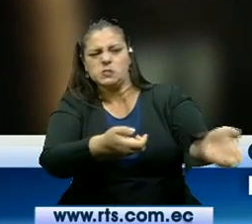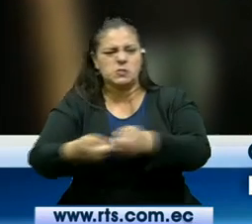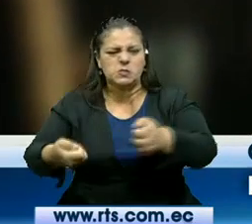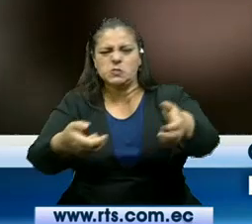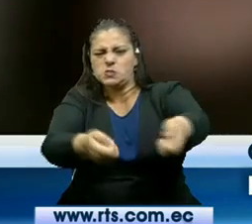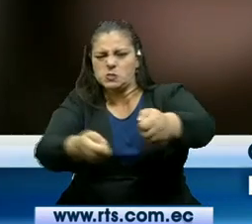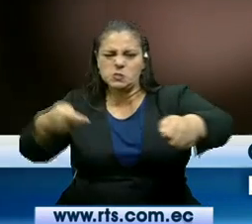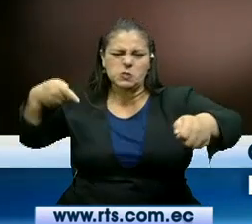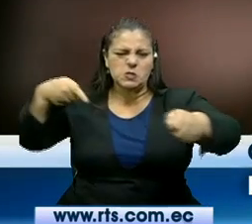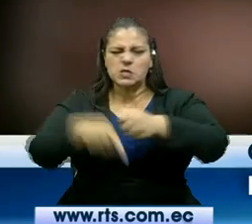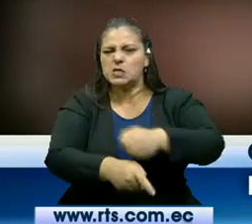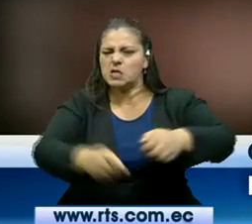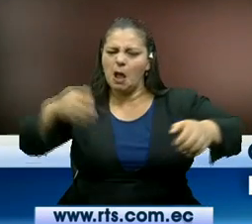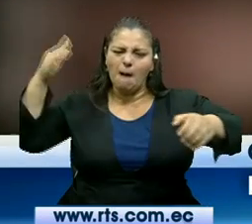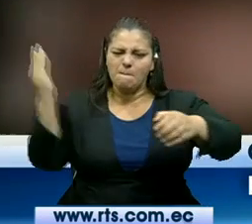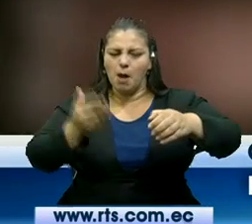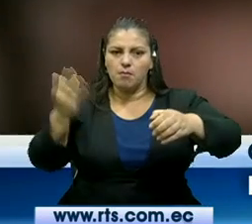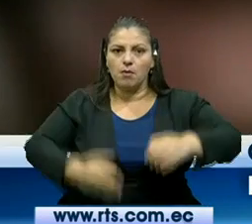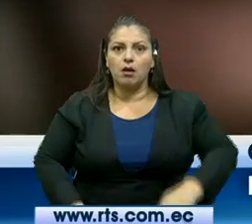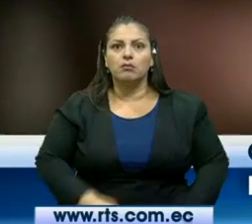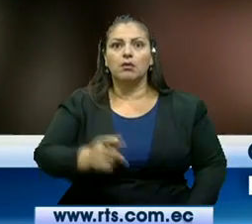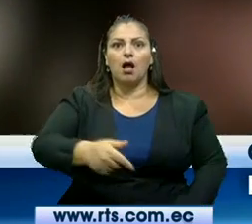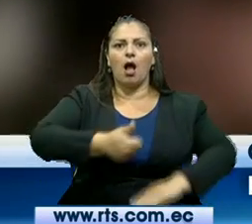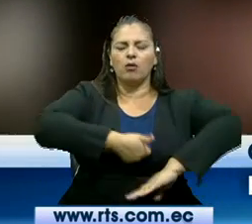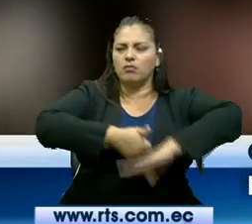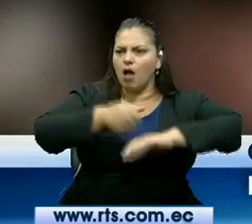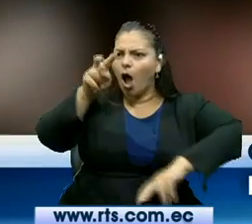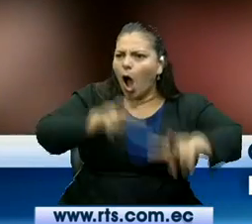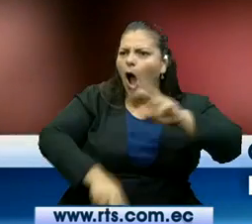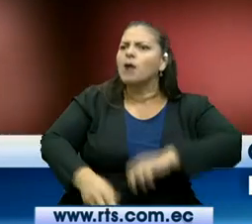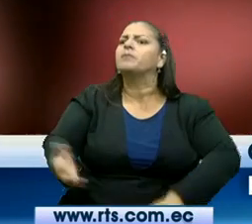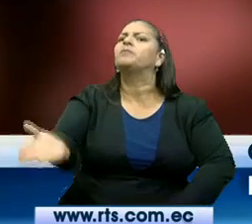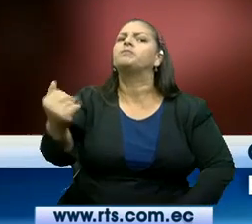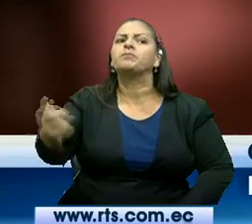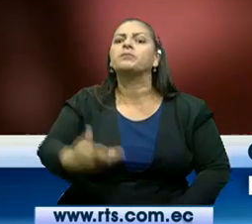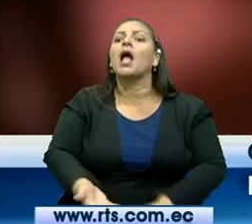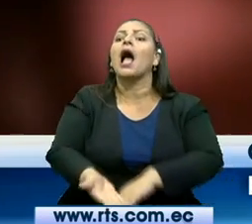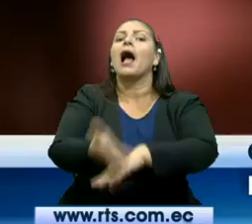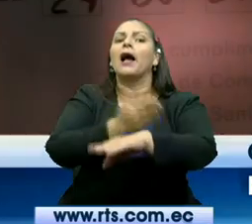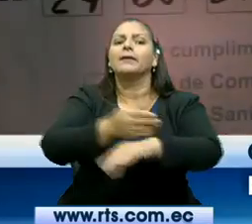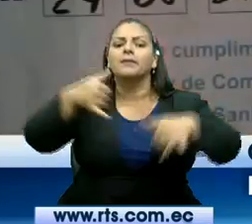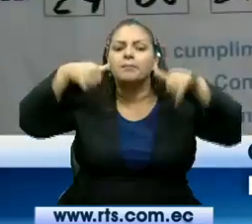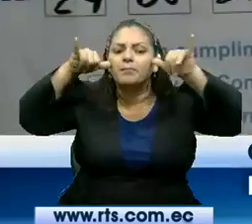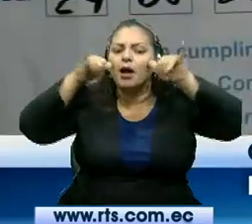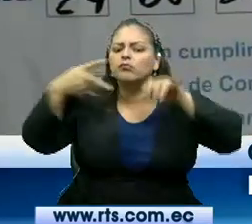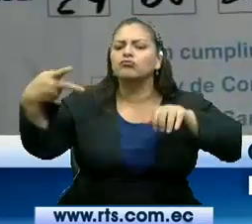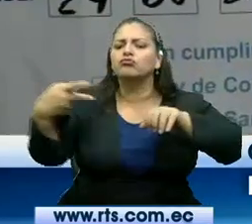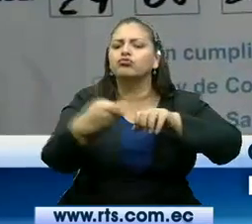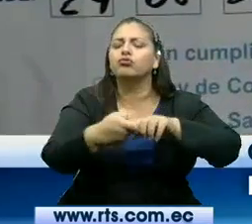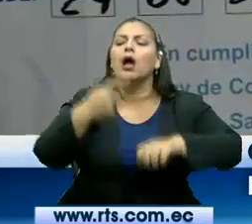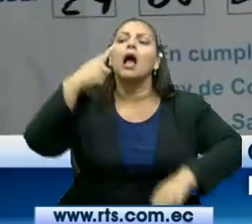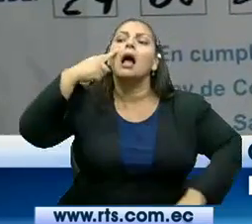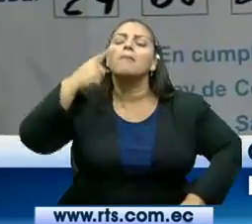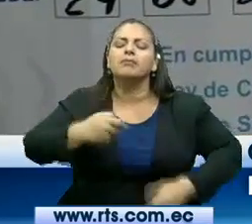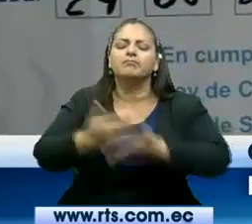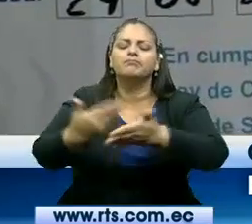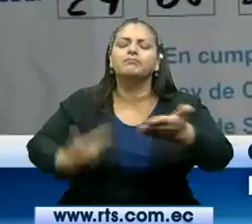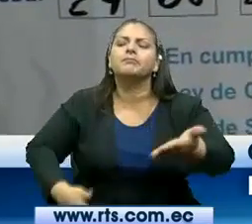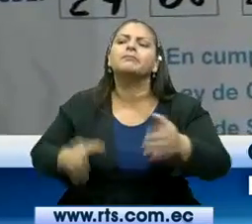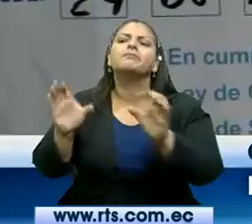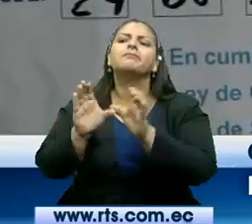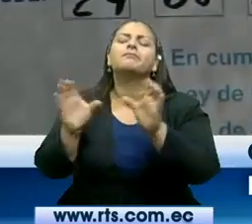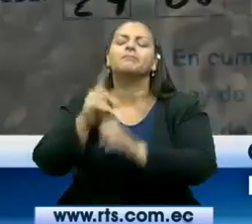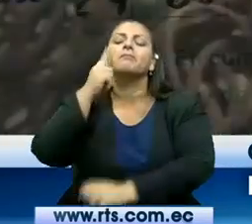animales, tampoco tenían arrete ni el certificado de vacunación. El supuesto camal clandestino fue clausurado y las herramientas encontradas en el interior,